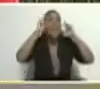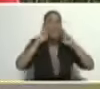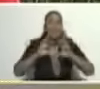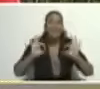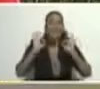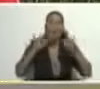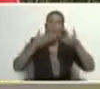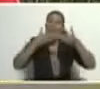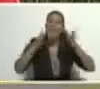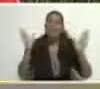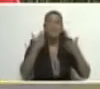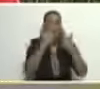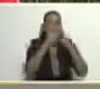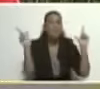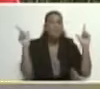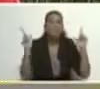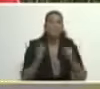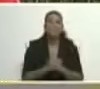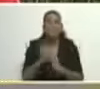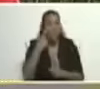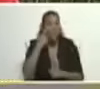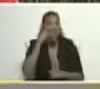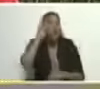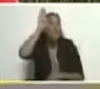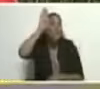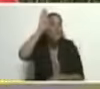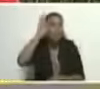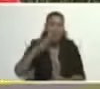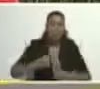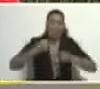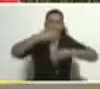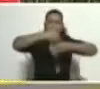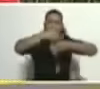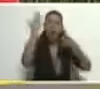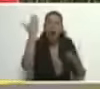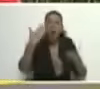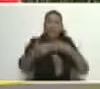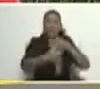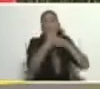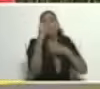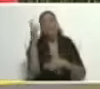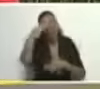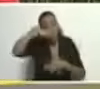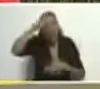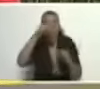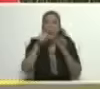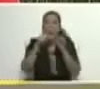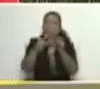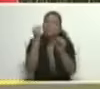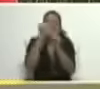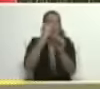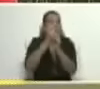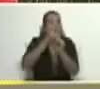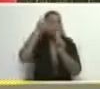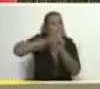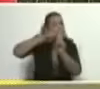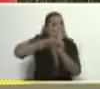victoriosa y veremos que se levante ese bloqueo contra el pueblo de Cuba. Debemos continuar nuestra